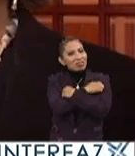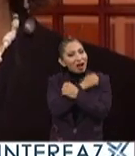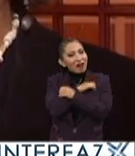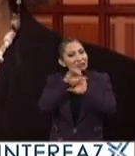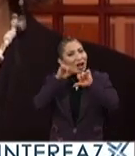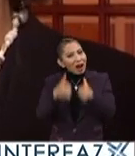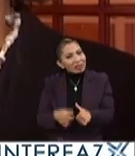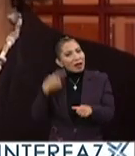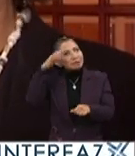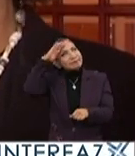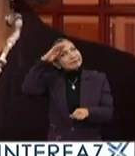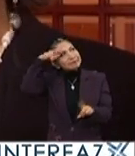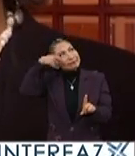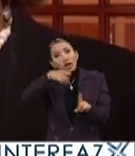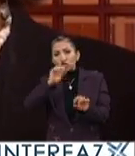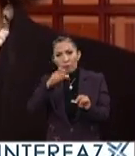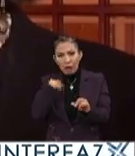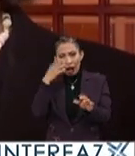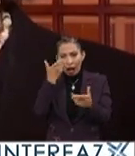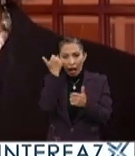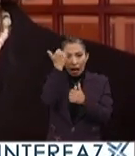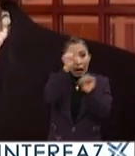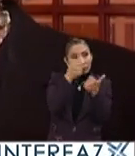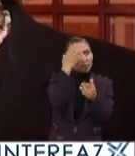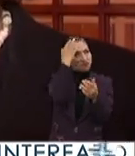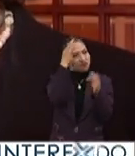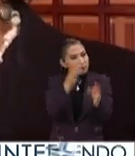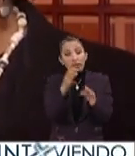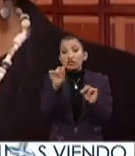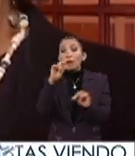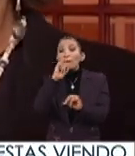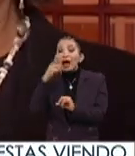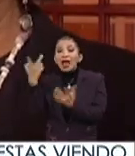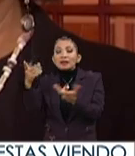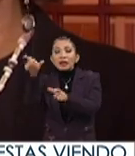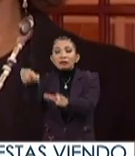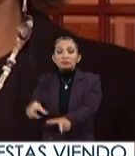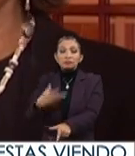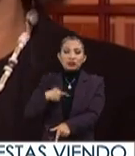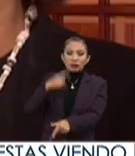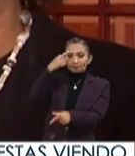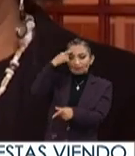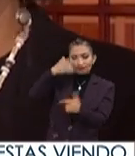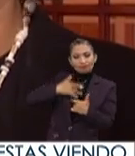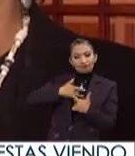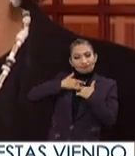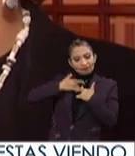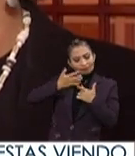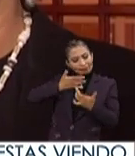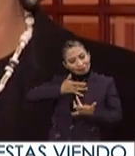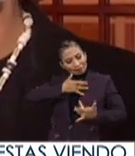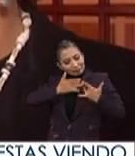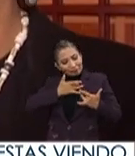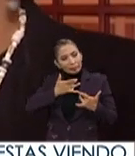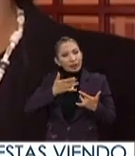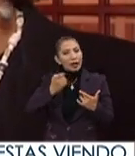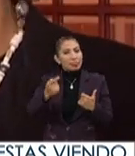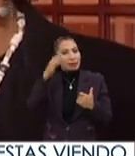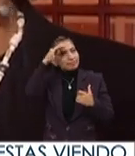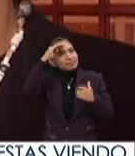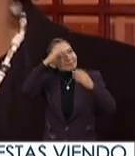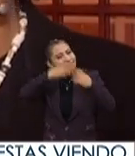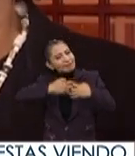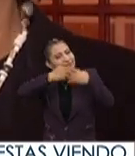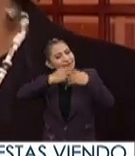educación artística pensada no para formar artistas, sino para formar ciudadanos conscientes, sensibles y